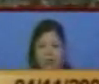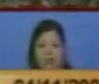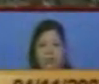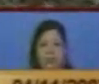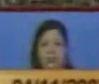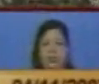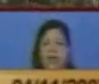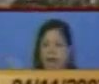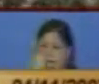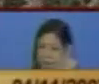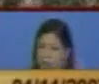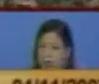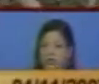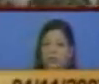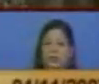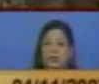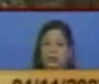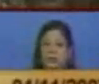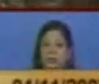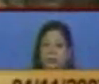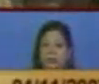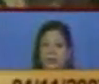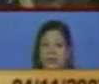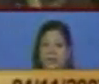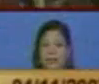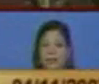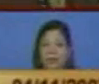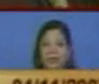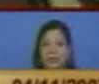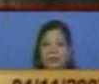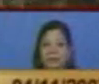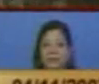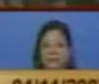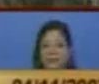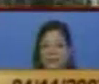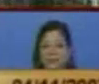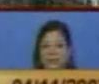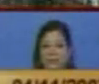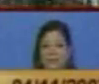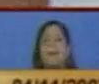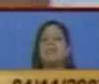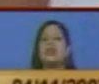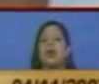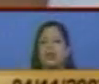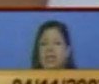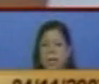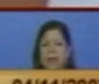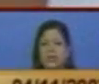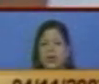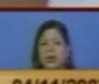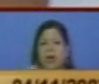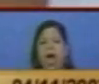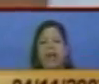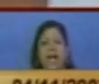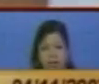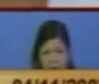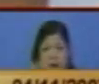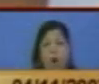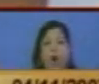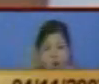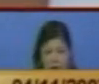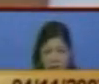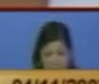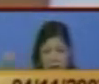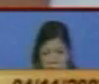es eso? ¿Qué debilidad es esa, Jorge Rodríguez? ¿Qué es eso, Freddy Bernal? ¿Qué es eso, Juan Barreto?